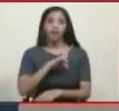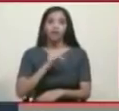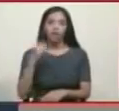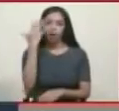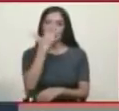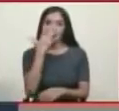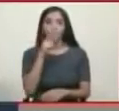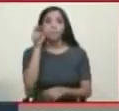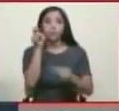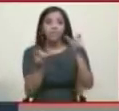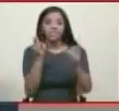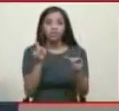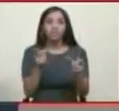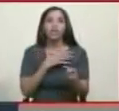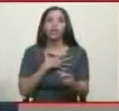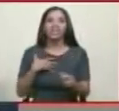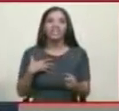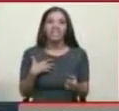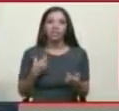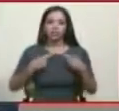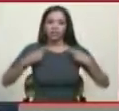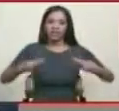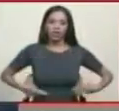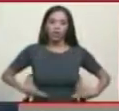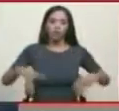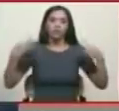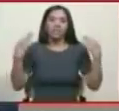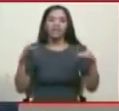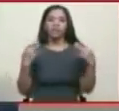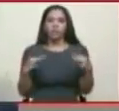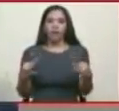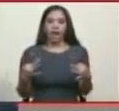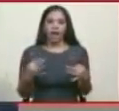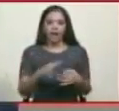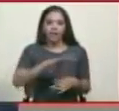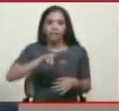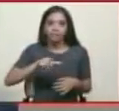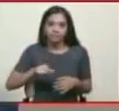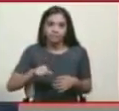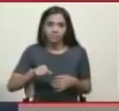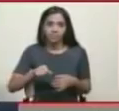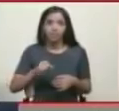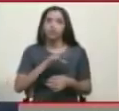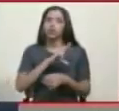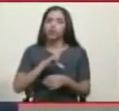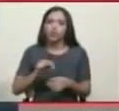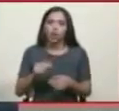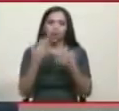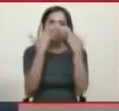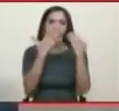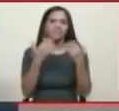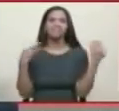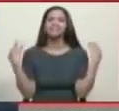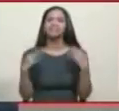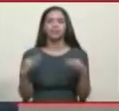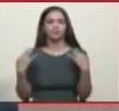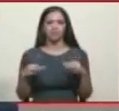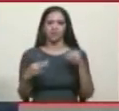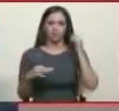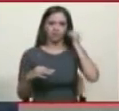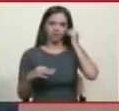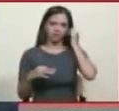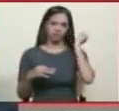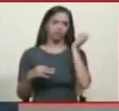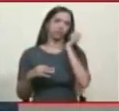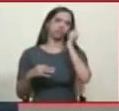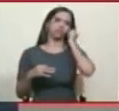unos señores que lo que quieren son nuestros recursos naturales. No se dejen llevar, simple y llanamente, porque